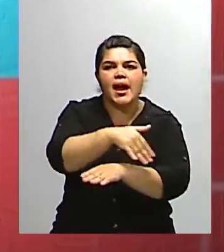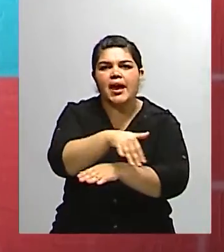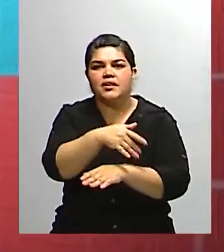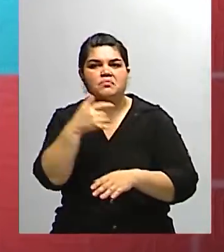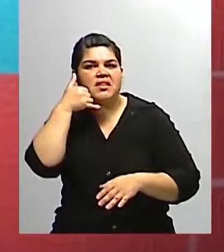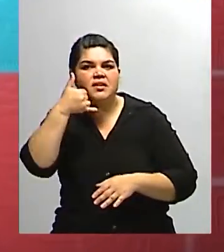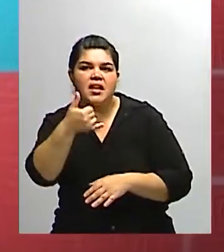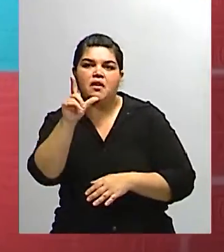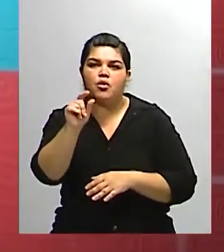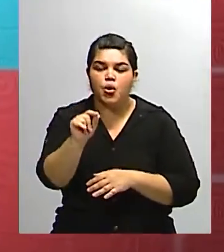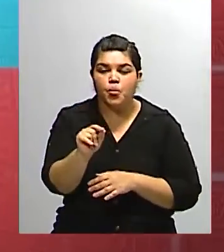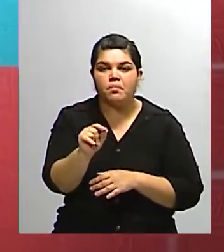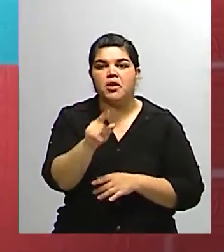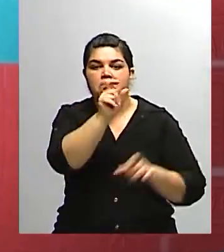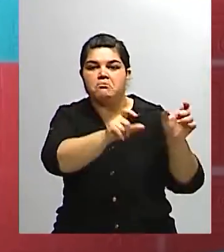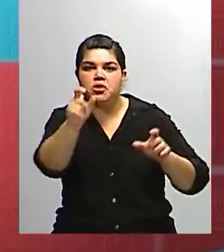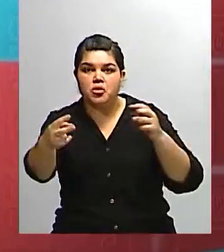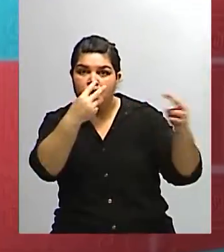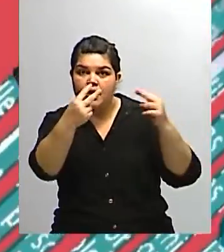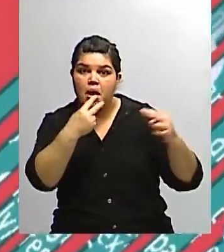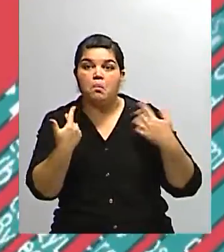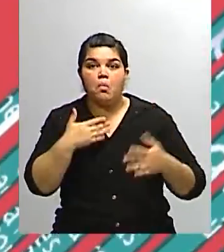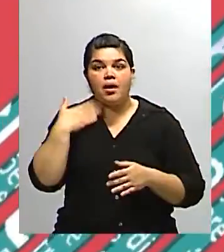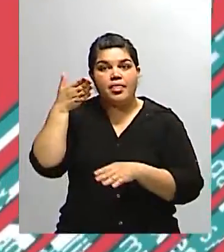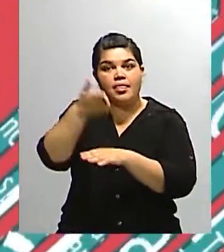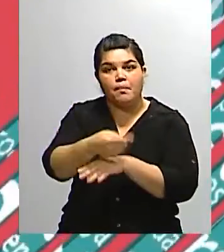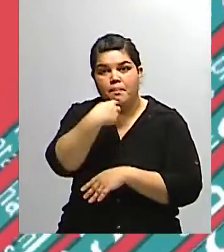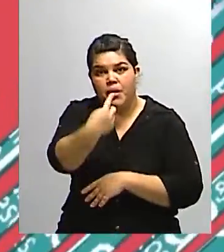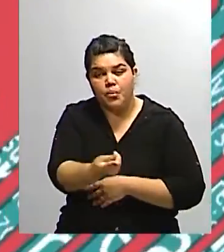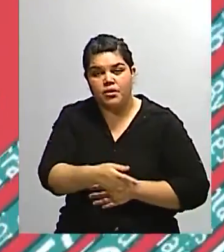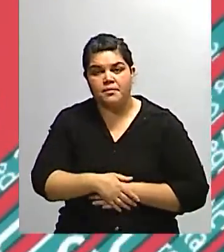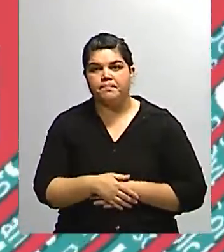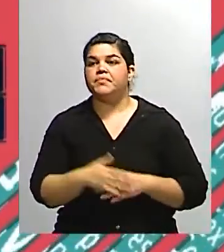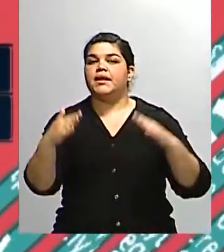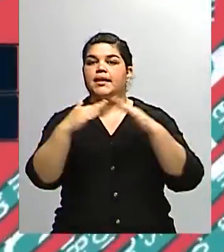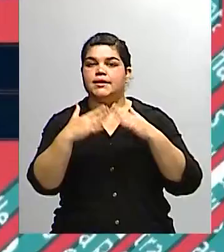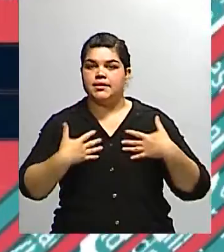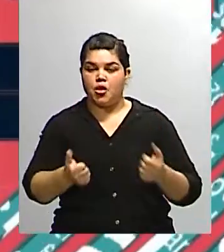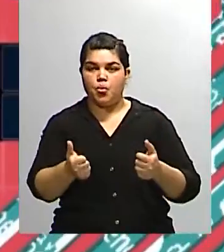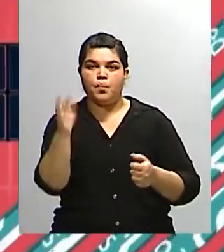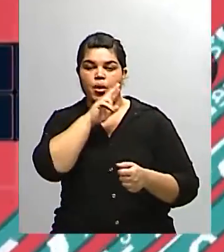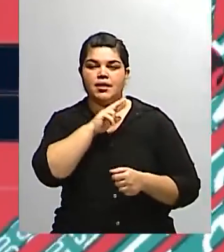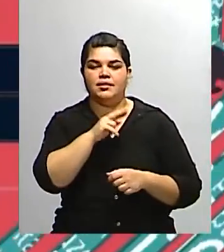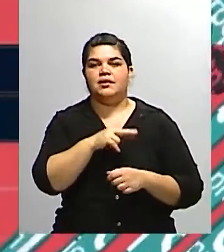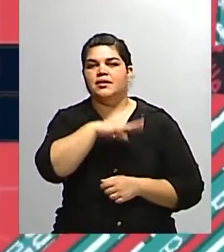información, la gente que nos está viendo pueda recurrir a ustedes. Bueno, la Casa de Salud de la Mujer está en la calle San Juan